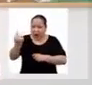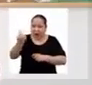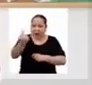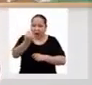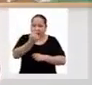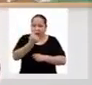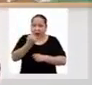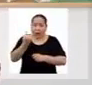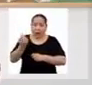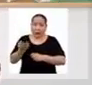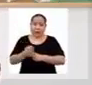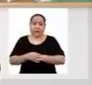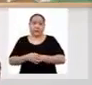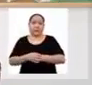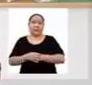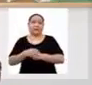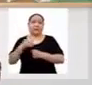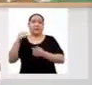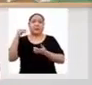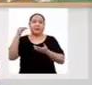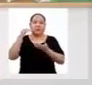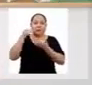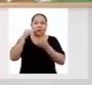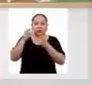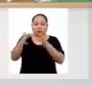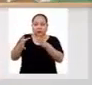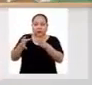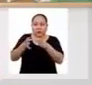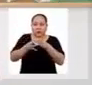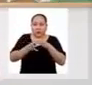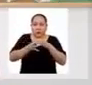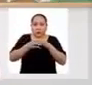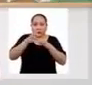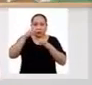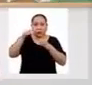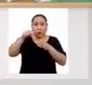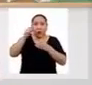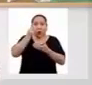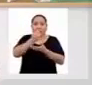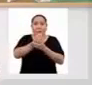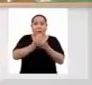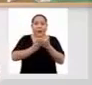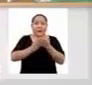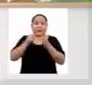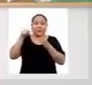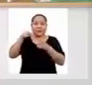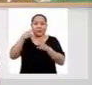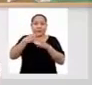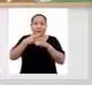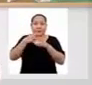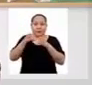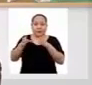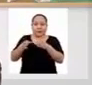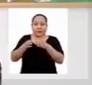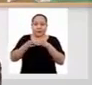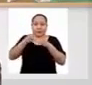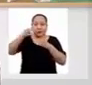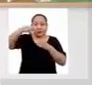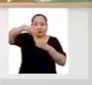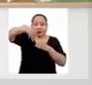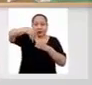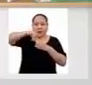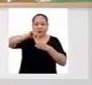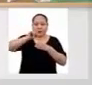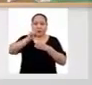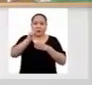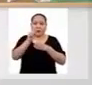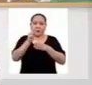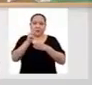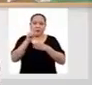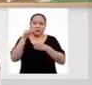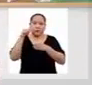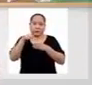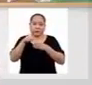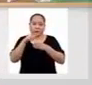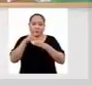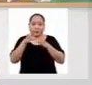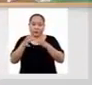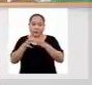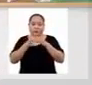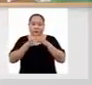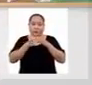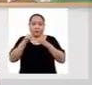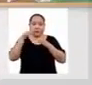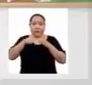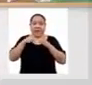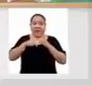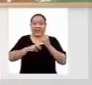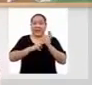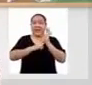que la integran, se estudia una pequeña parte de la población llamada muestra, que es un subconjunto de esta y tiene